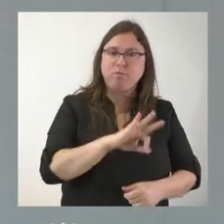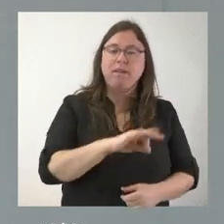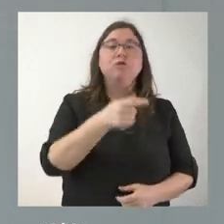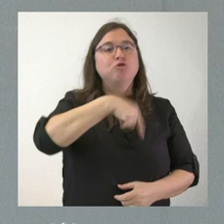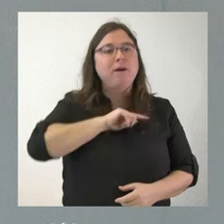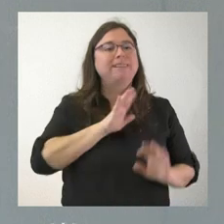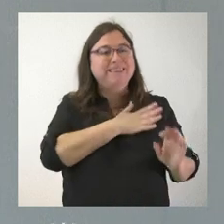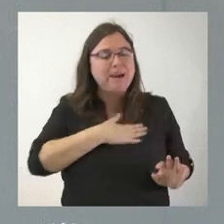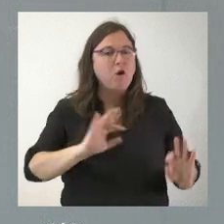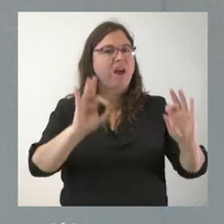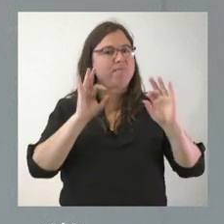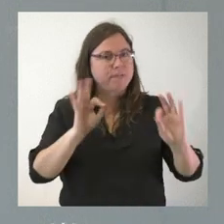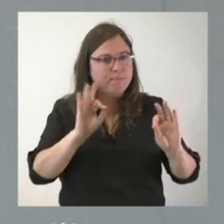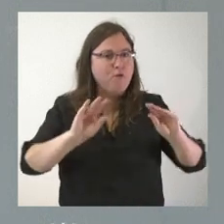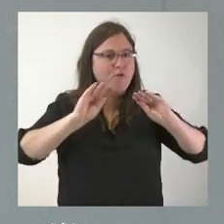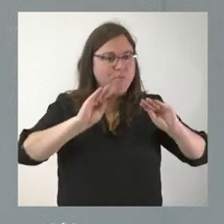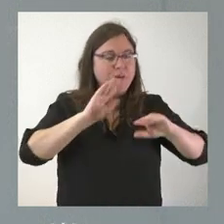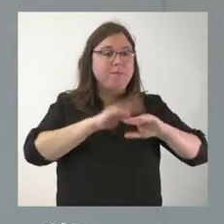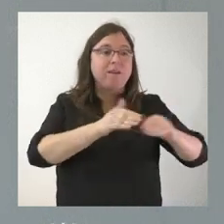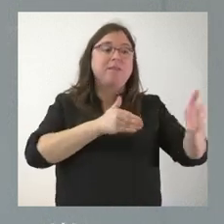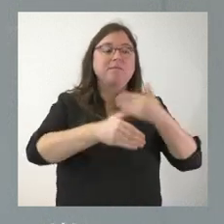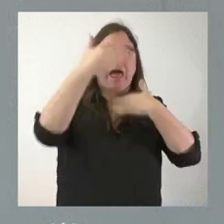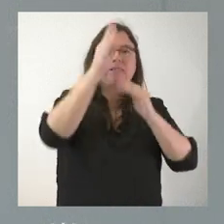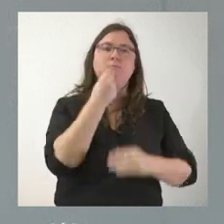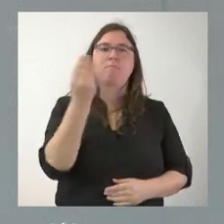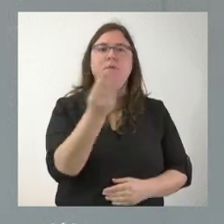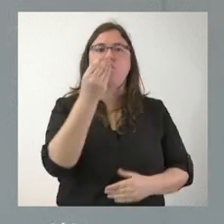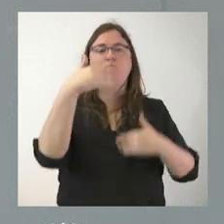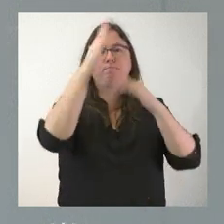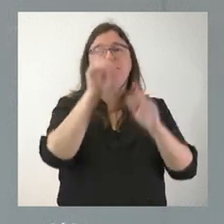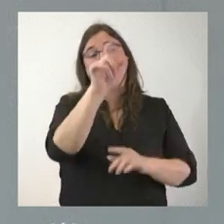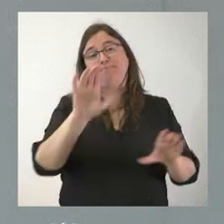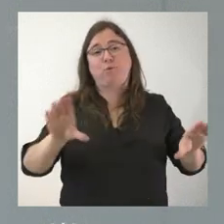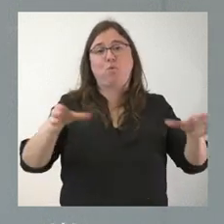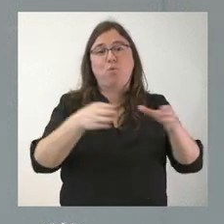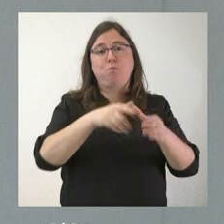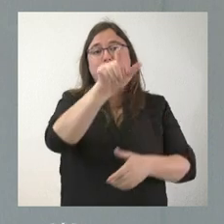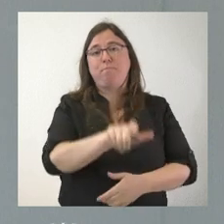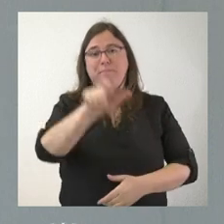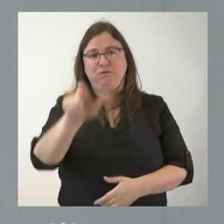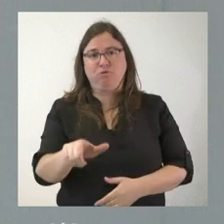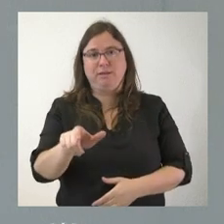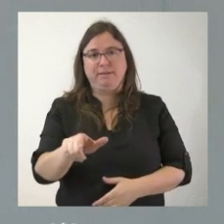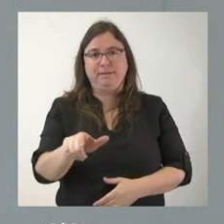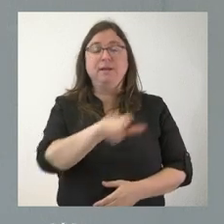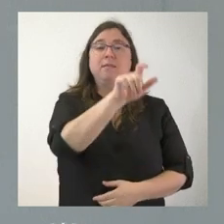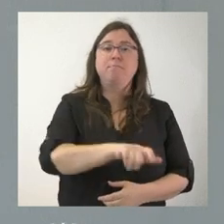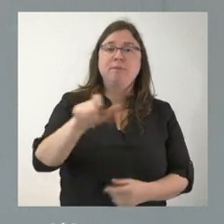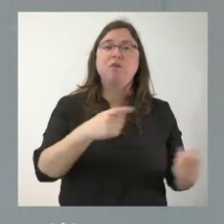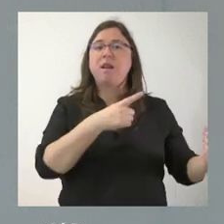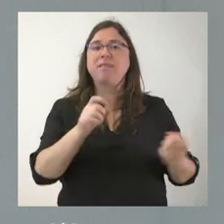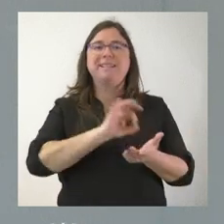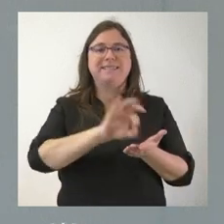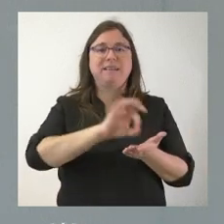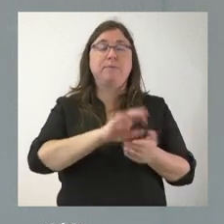especialización que permite mejorar la existencia que damos Al conjunto de las personas que requieren ese servicio por